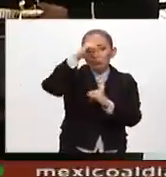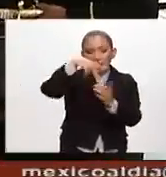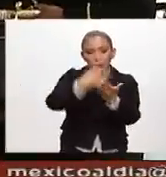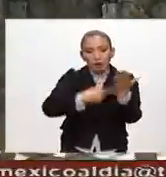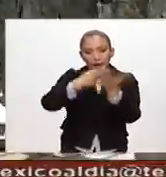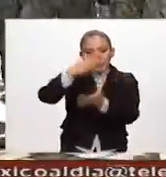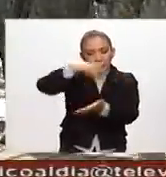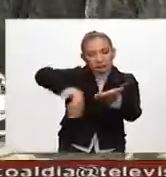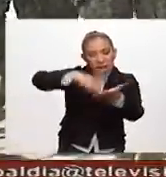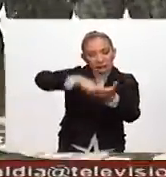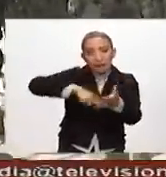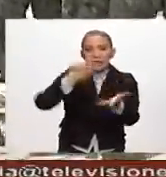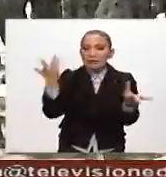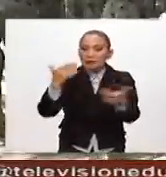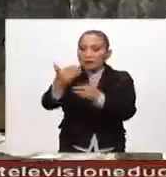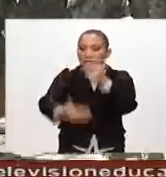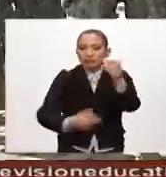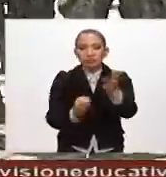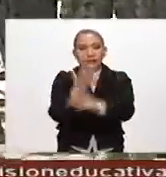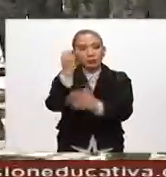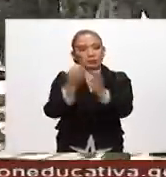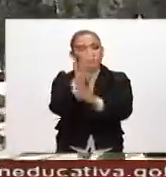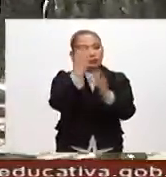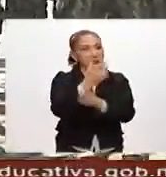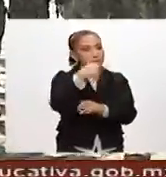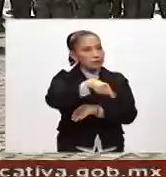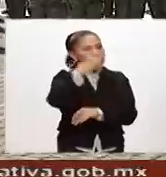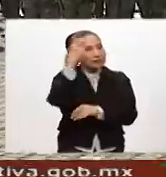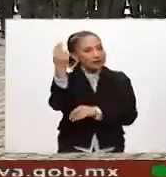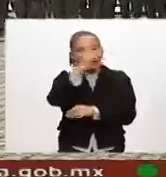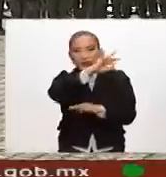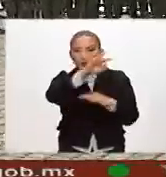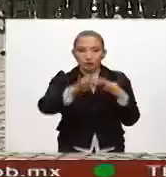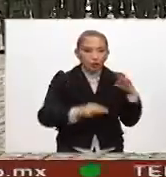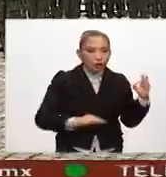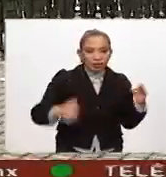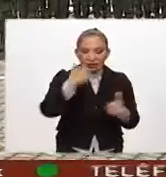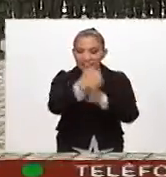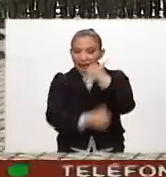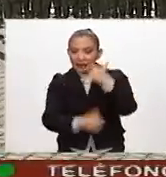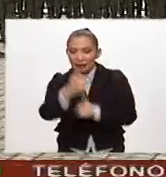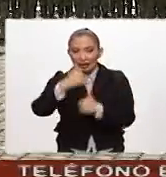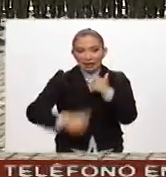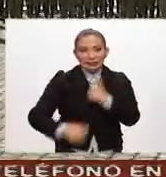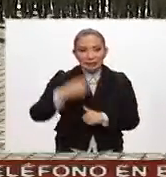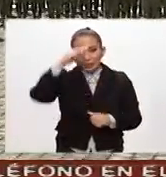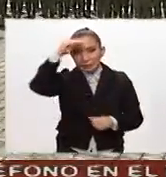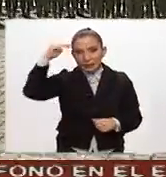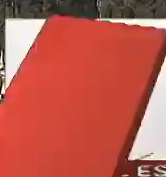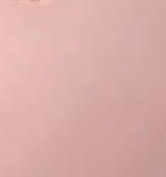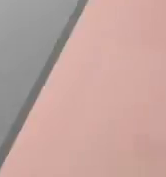estudio y poner en marcha medidas de innovación necesarias en todas las carreras navales.